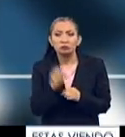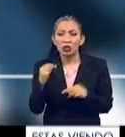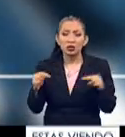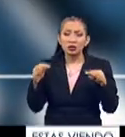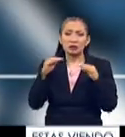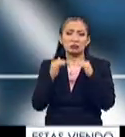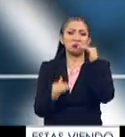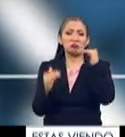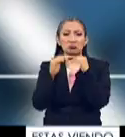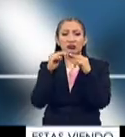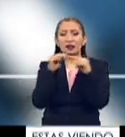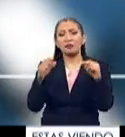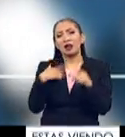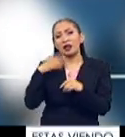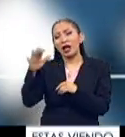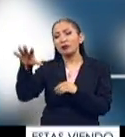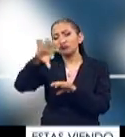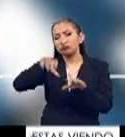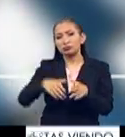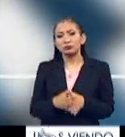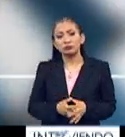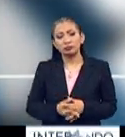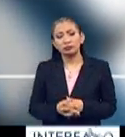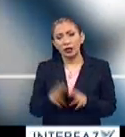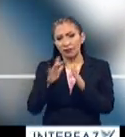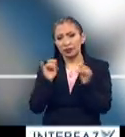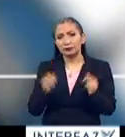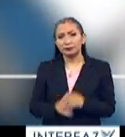y se vaya adaptando a la vida